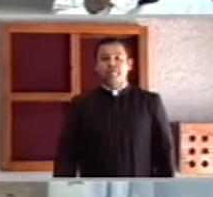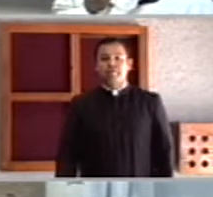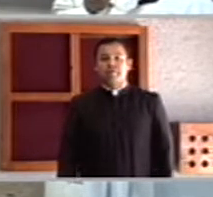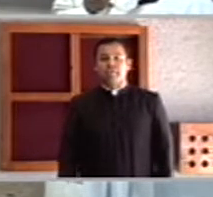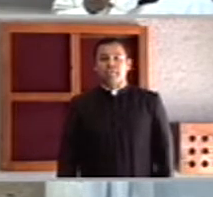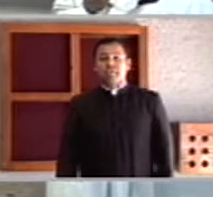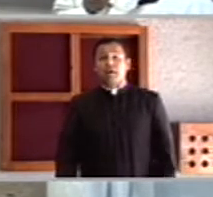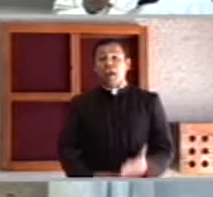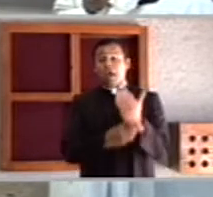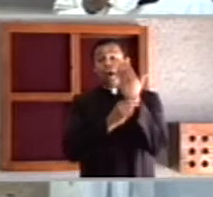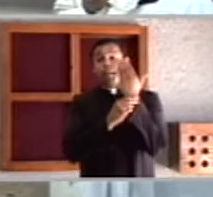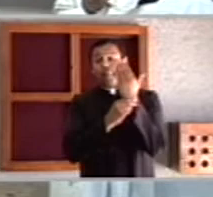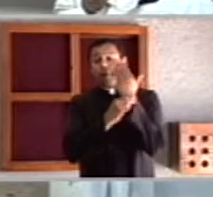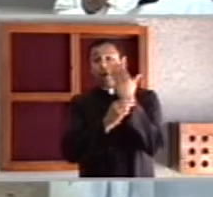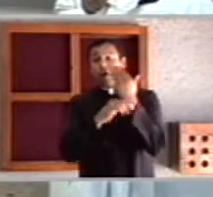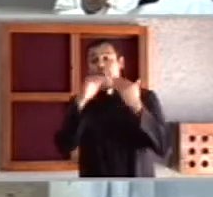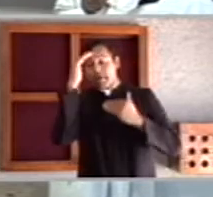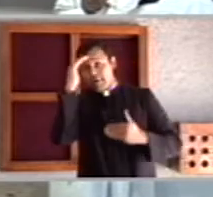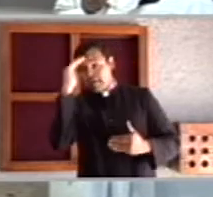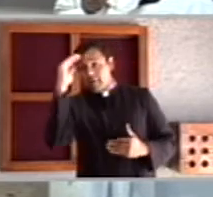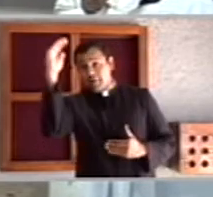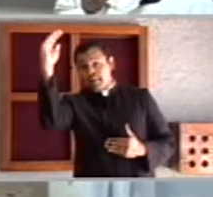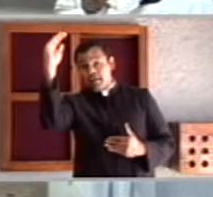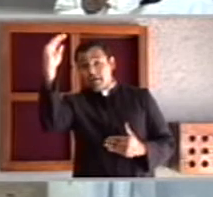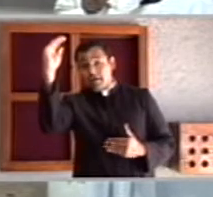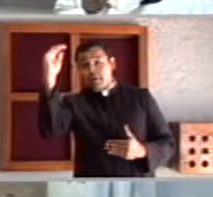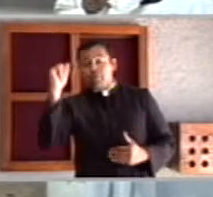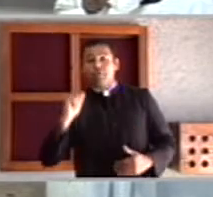verbum Domini.